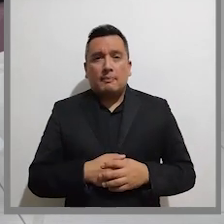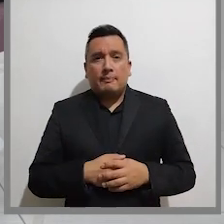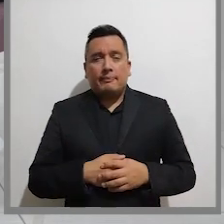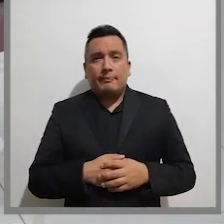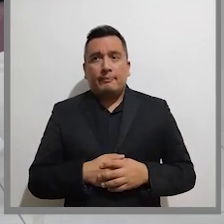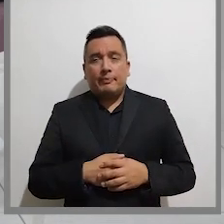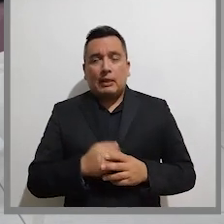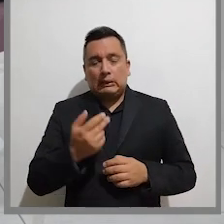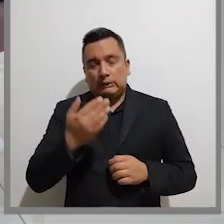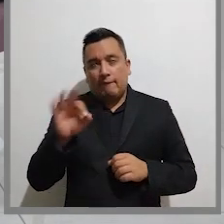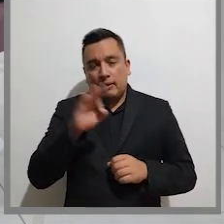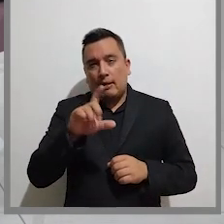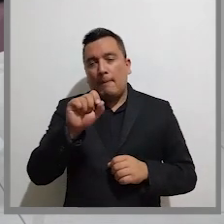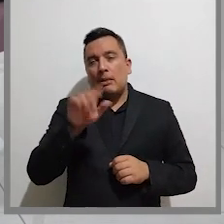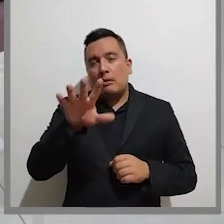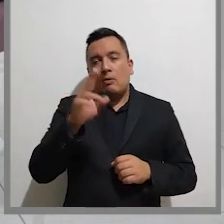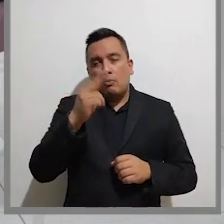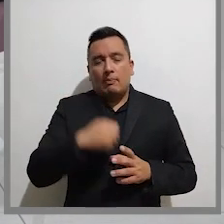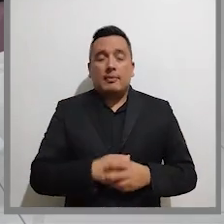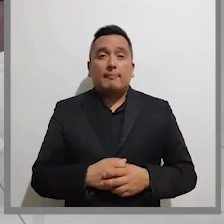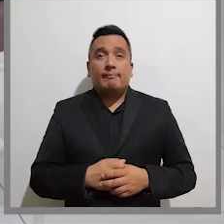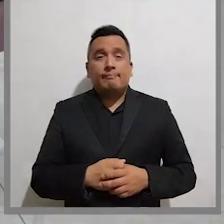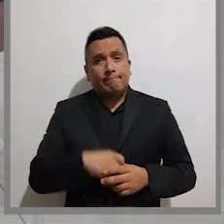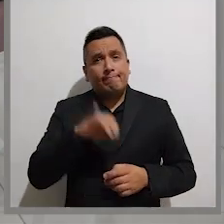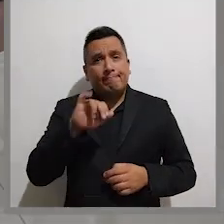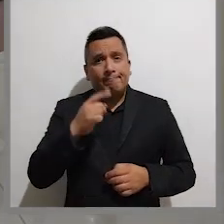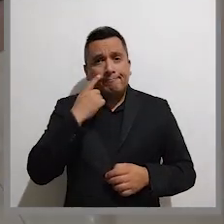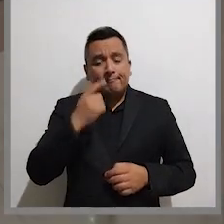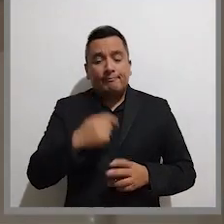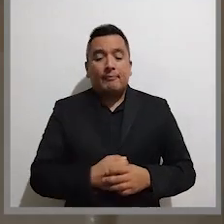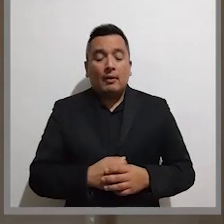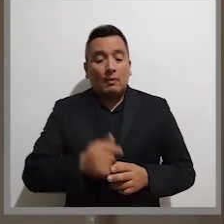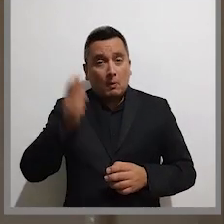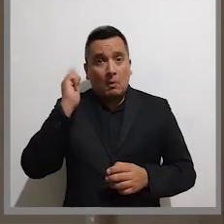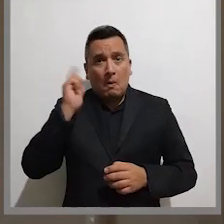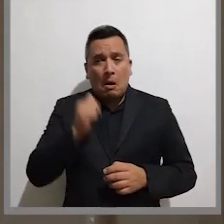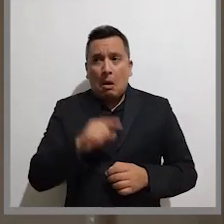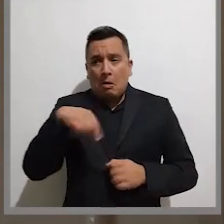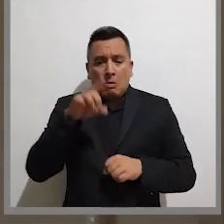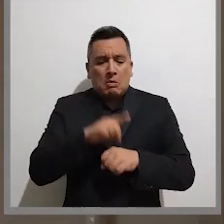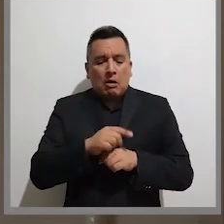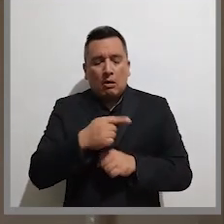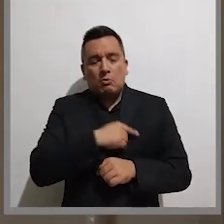muy importante fecha, 25 de noviembre? Claro que sí, Guillermo, pues esperemos que este día sea para hacer